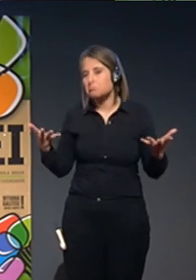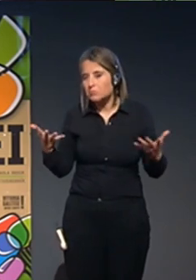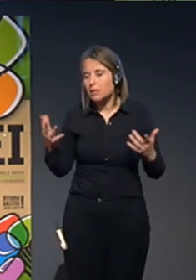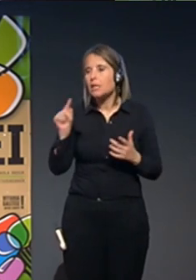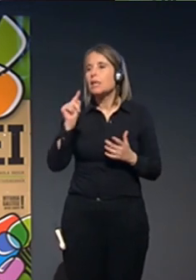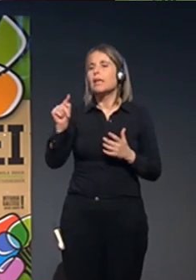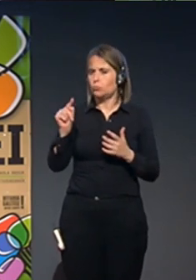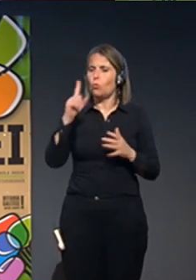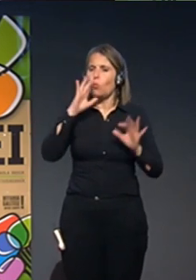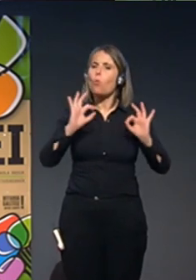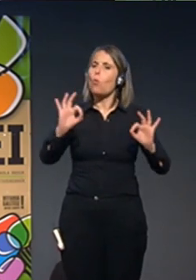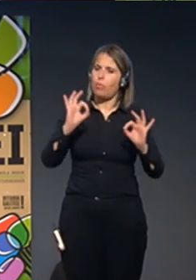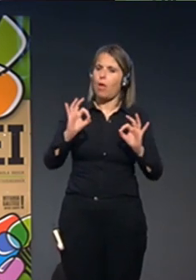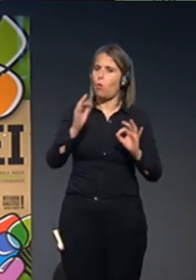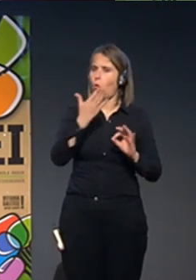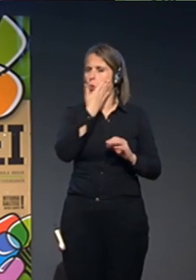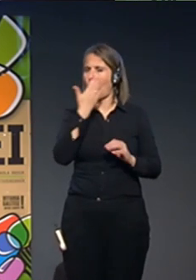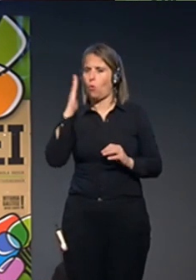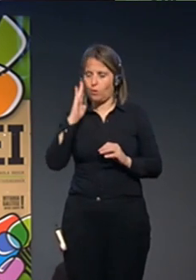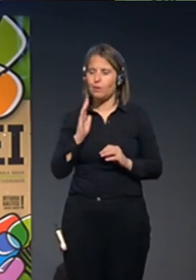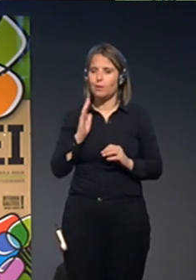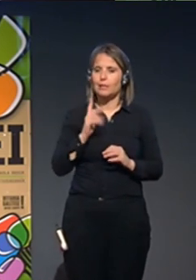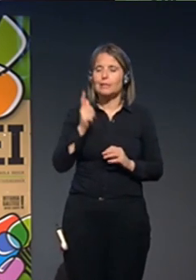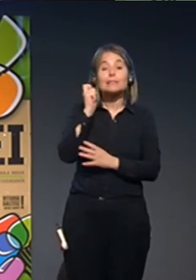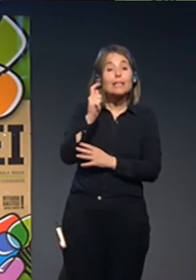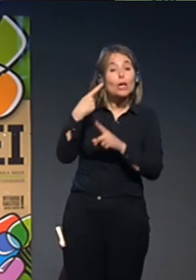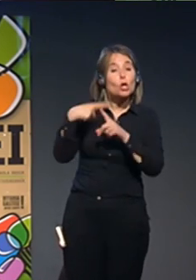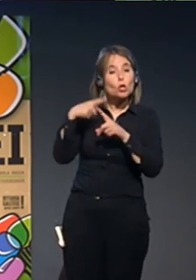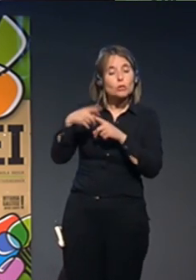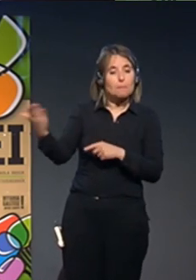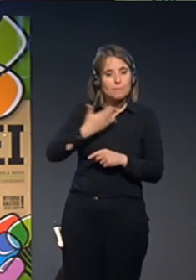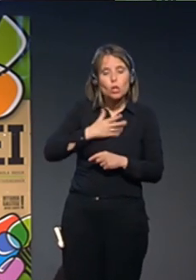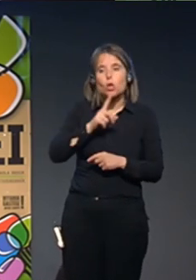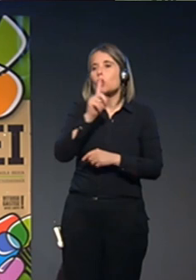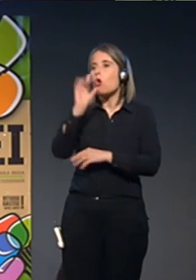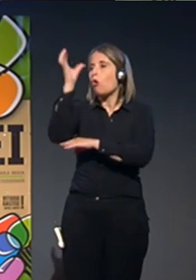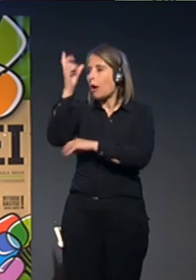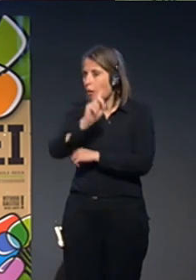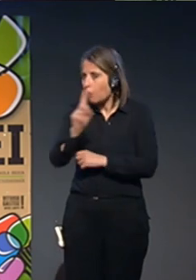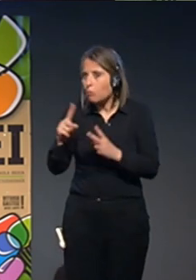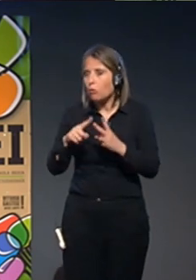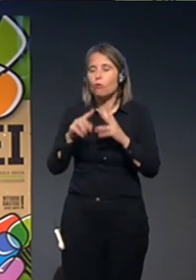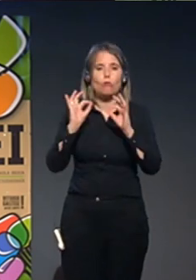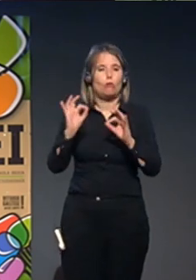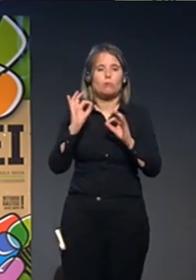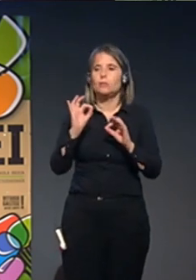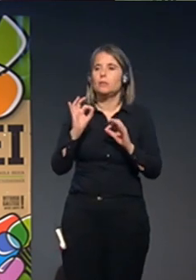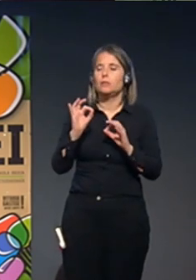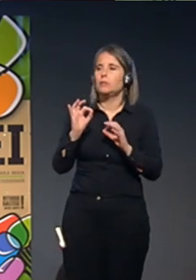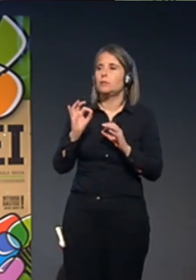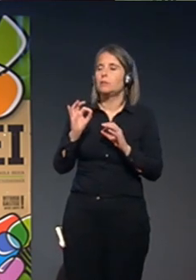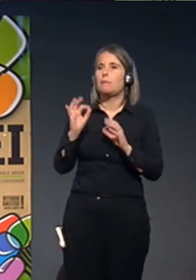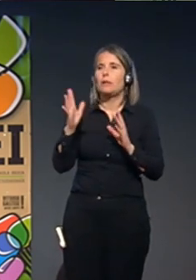un arma de dos filos muchas de las cosas que estamos viviendo no el cambio climático tal como se está viendo